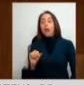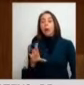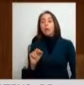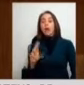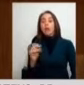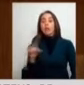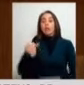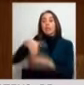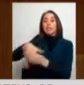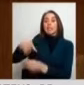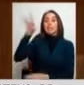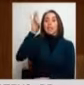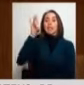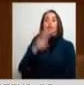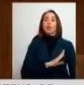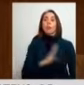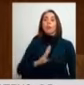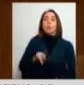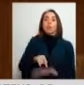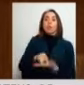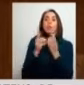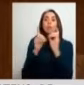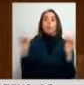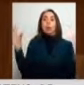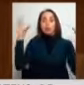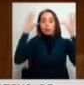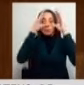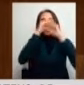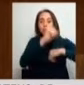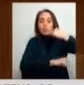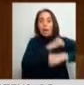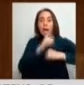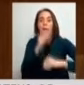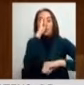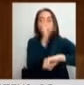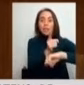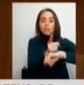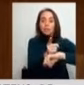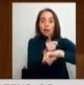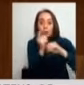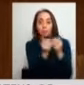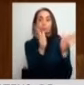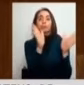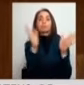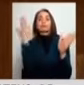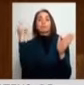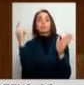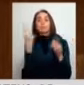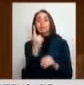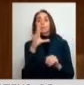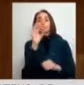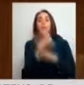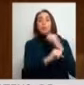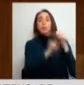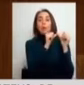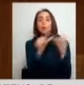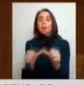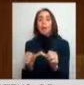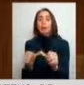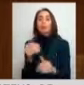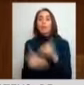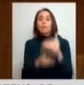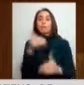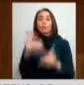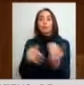democracia luego de la larga noche de la dictadura que rompió una tradición de 150 años de funcionamiento ininterrumpido de este